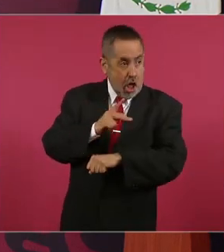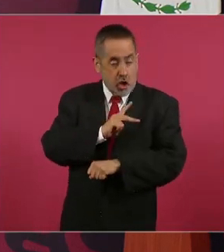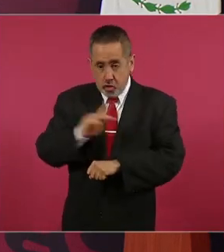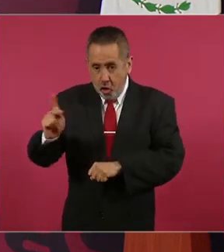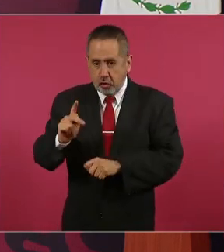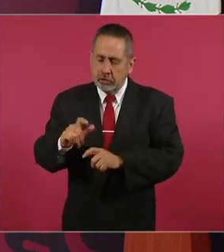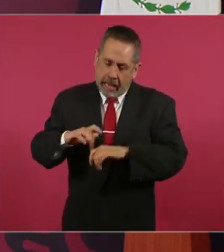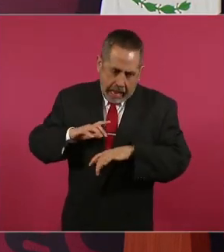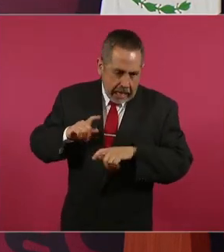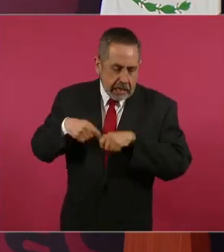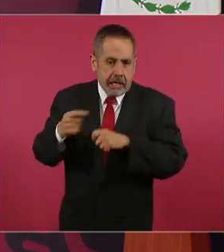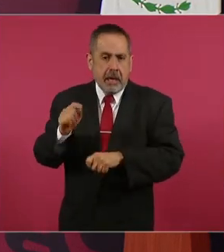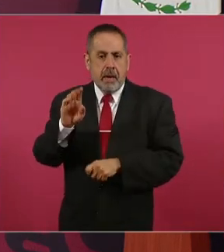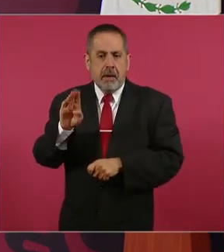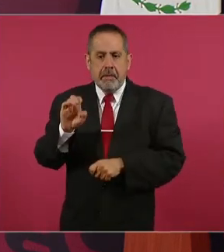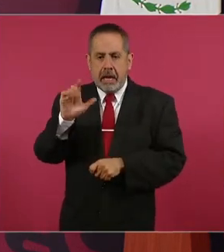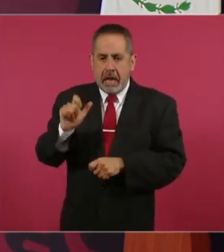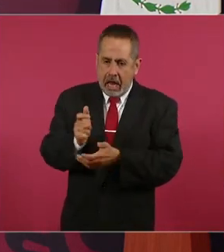todos,